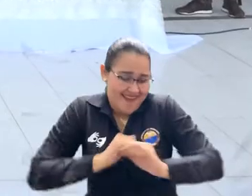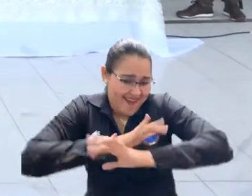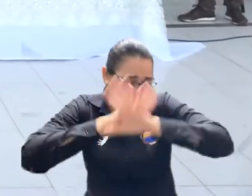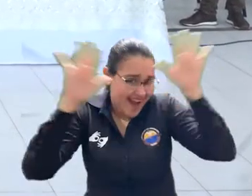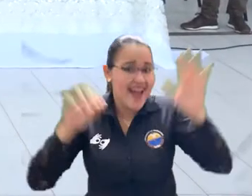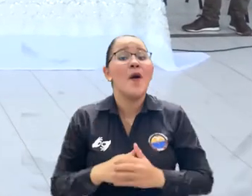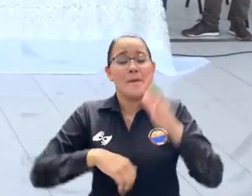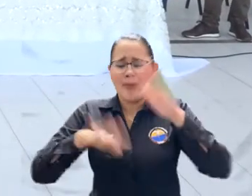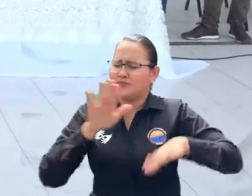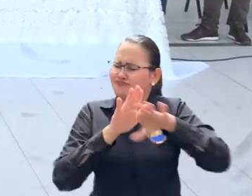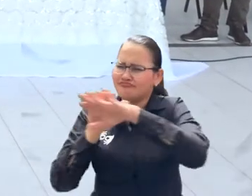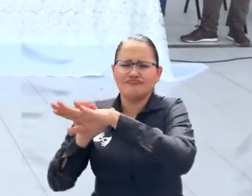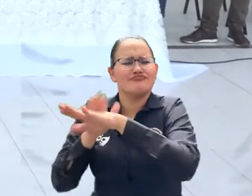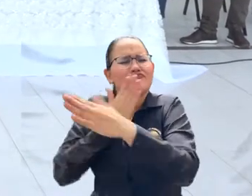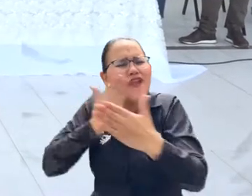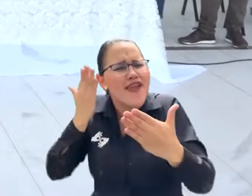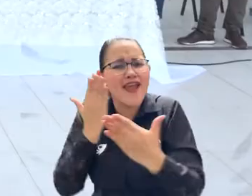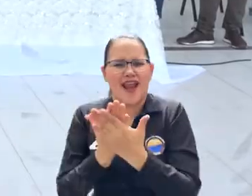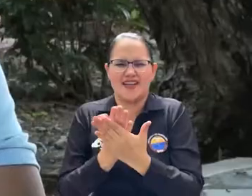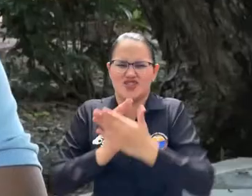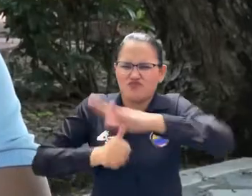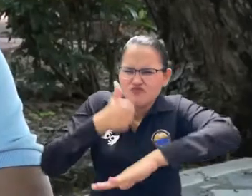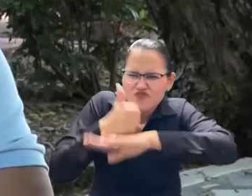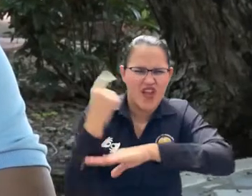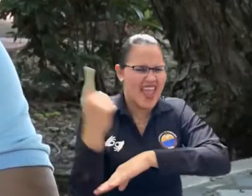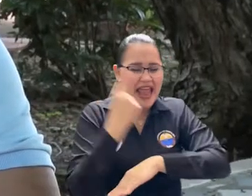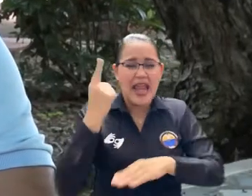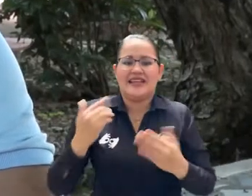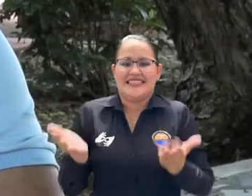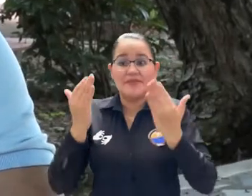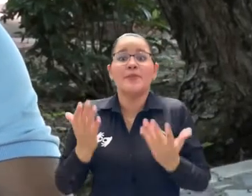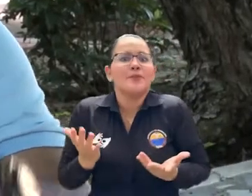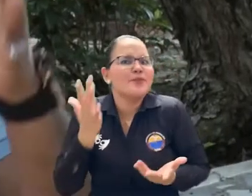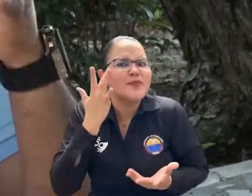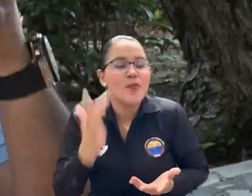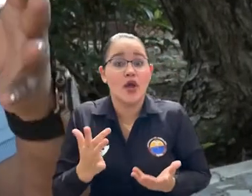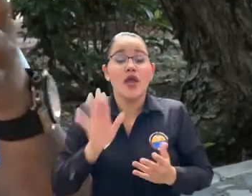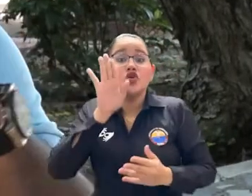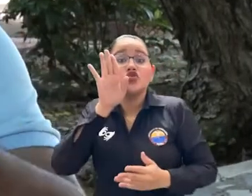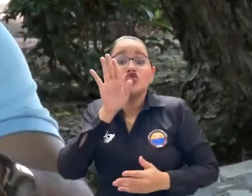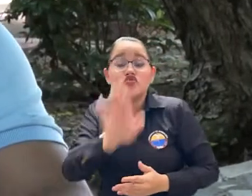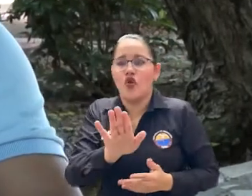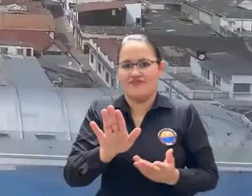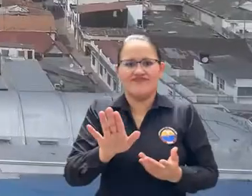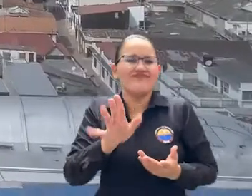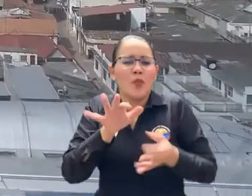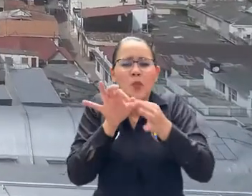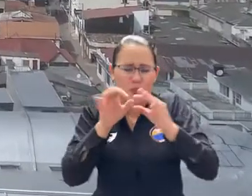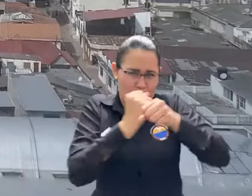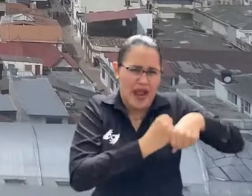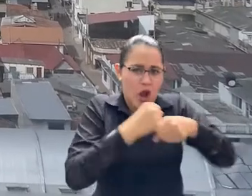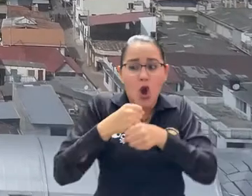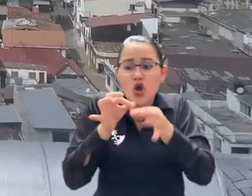a compartir este momento, este hecho de firmar este convenio importante para que las personas de mi municipio